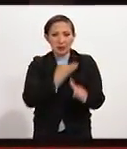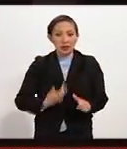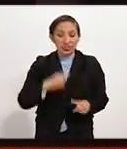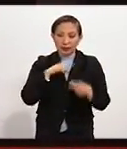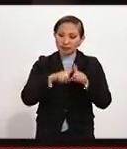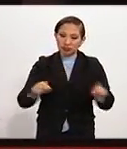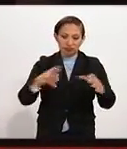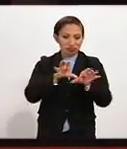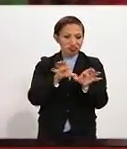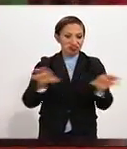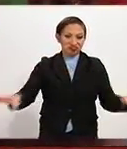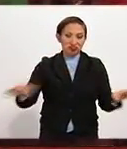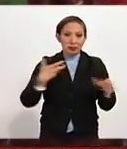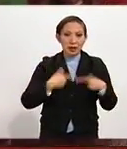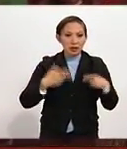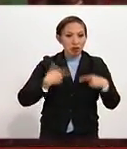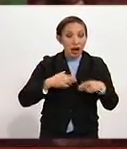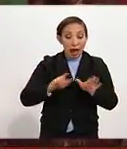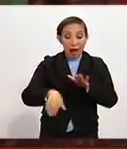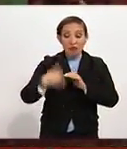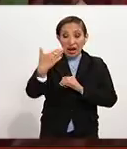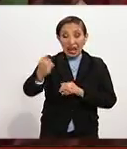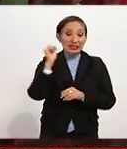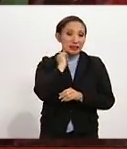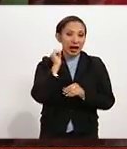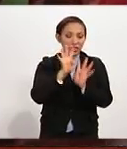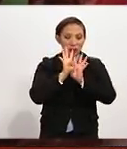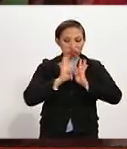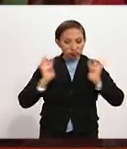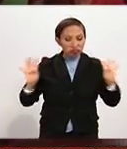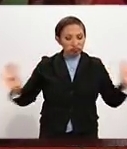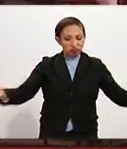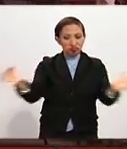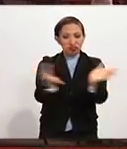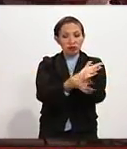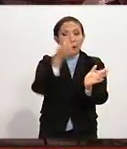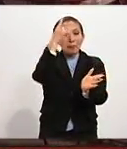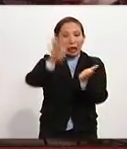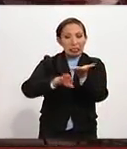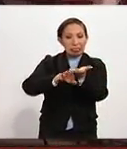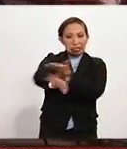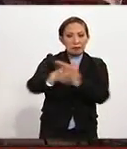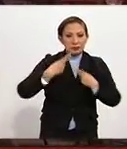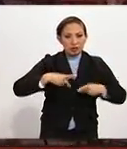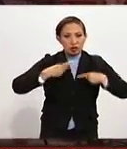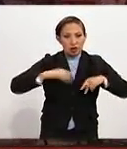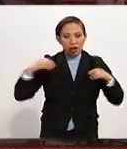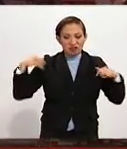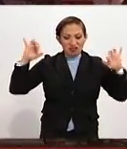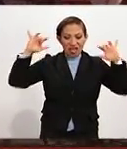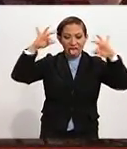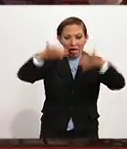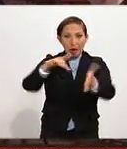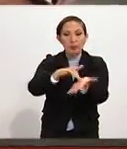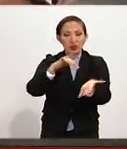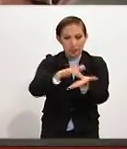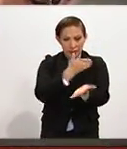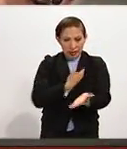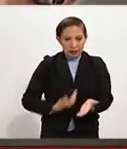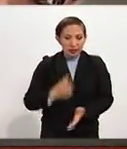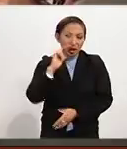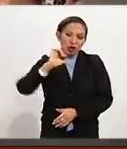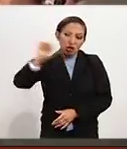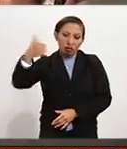polarizada está la sociedad. Fuera del Senado se instaló una valla metálica para separar a los manifestantes que apoyan a la presidenta y los